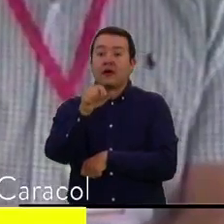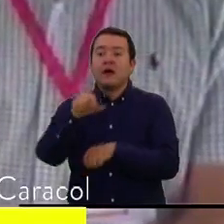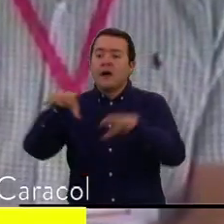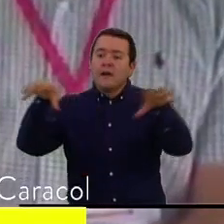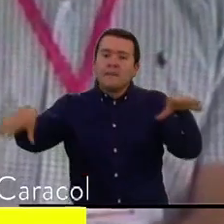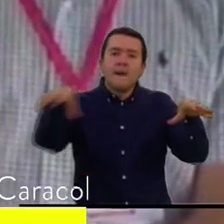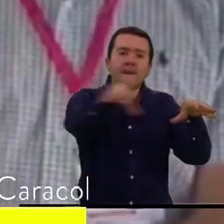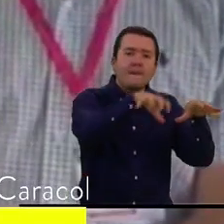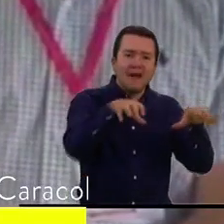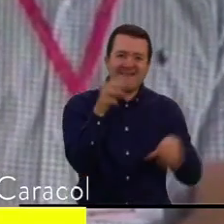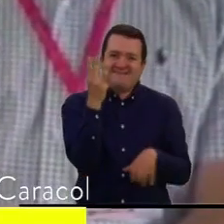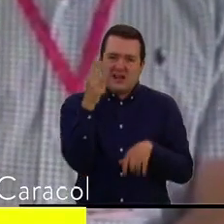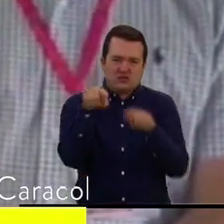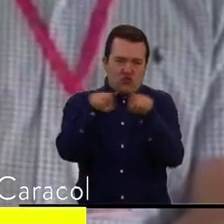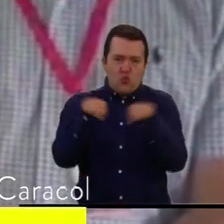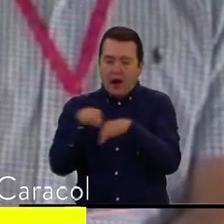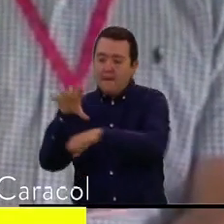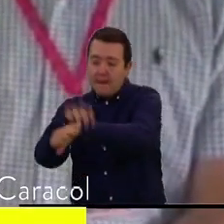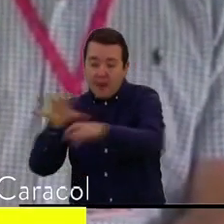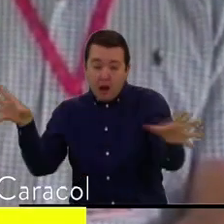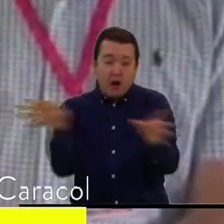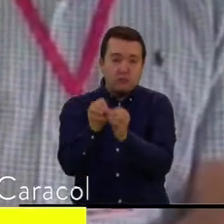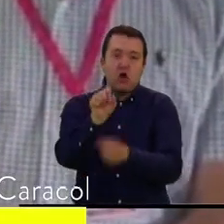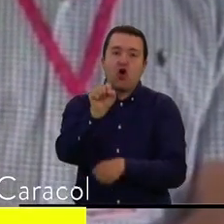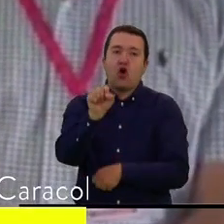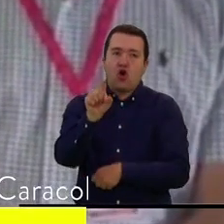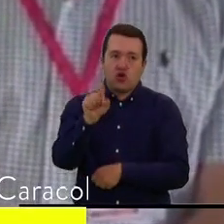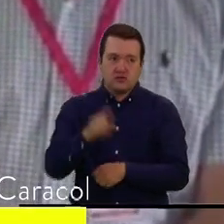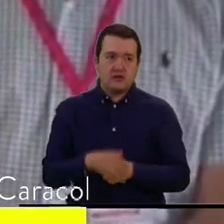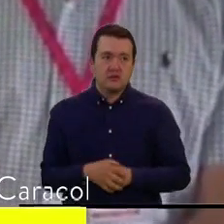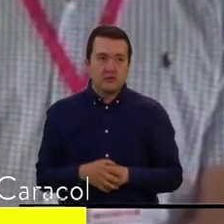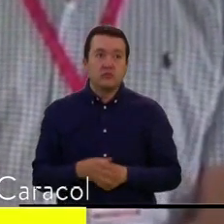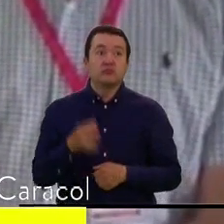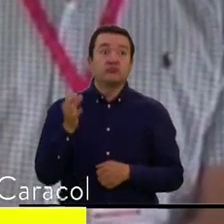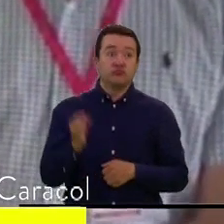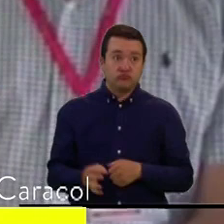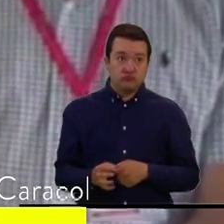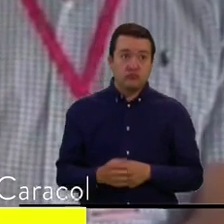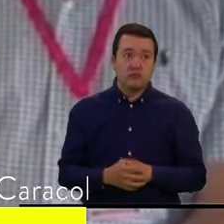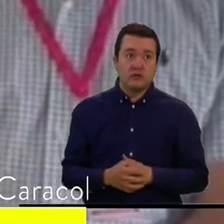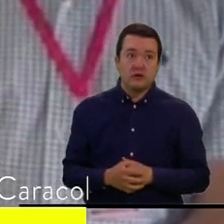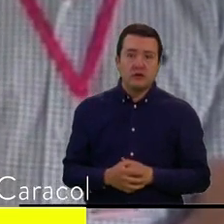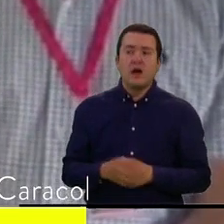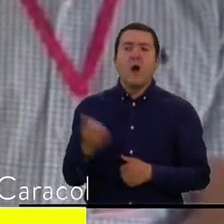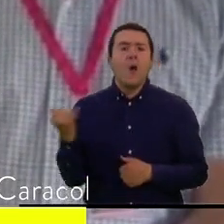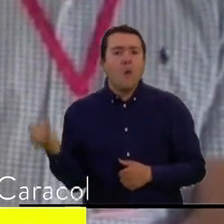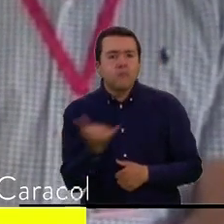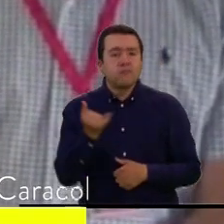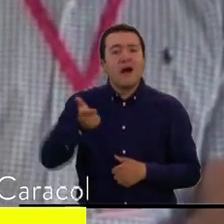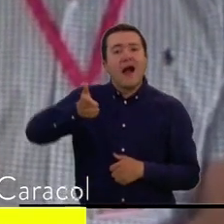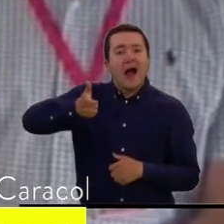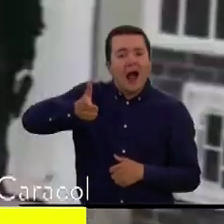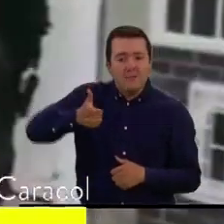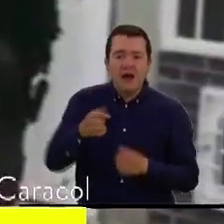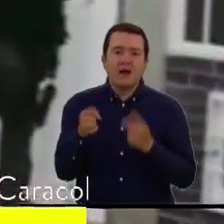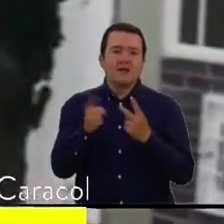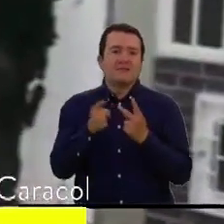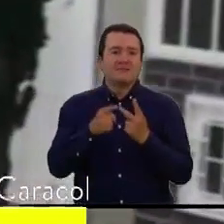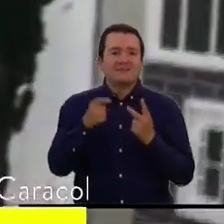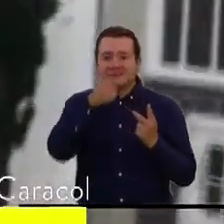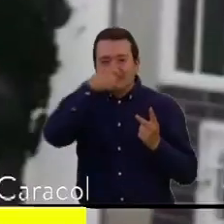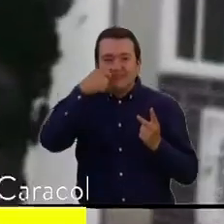Además de las capturas, se incautaron munición calibre 7.65, calibre 32 milímetros, dosis de bazuco,